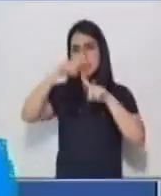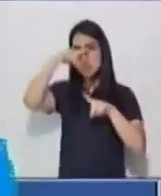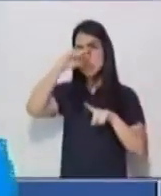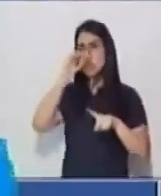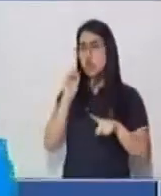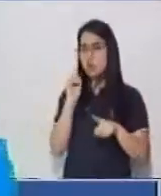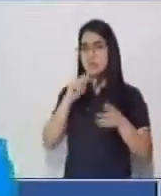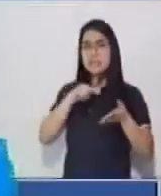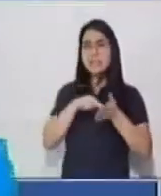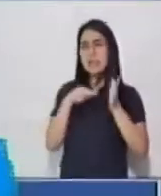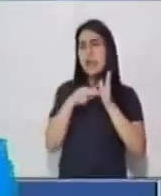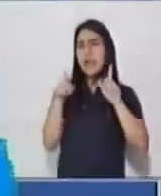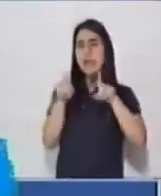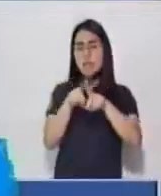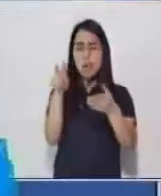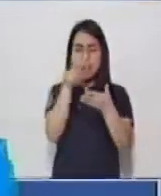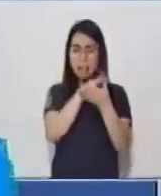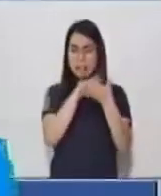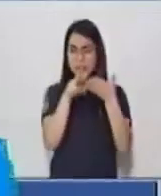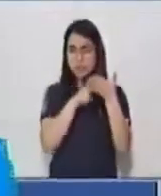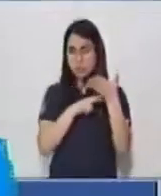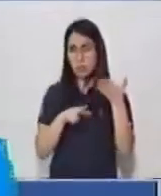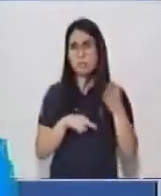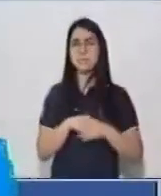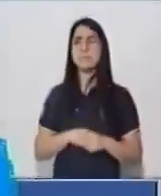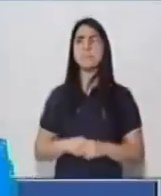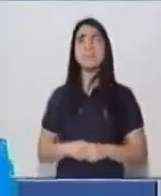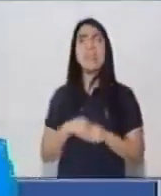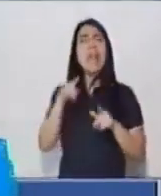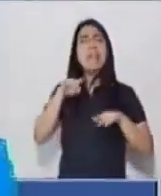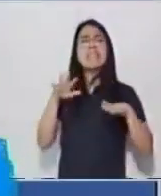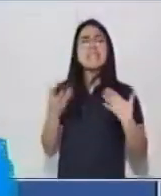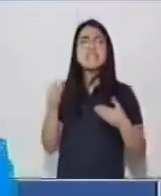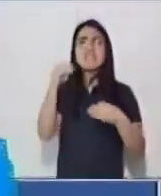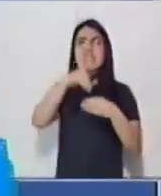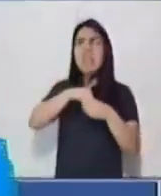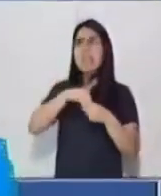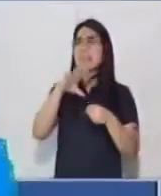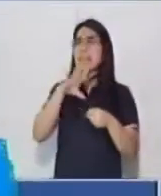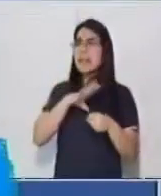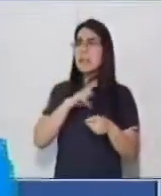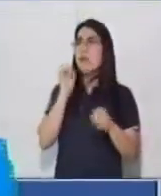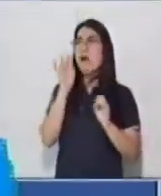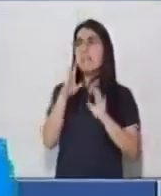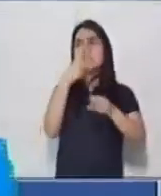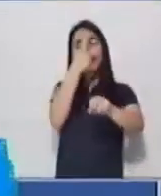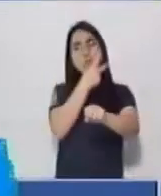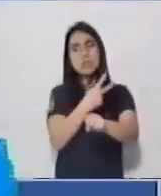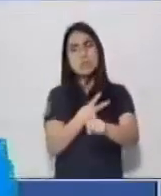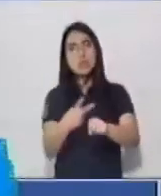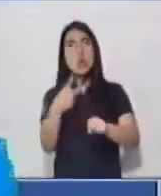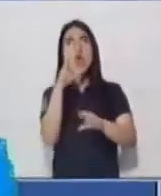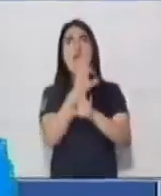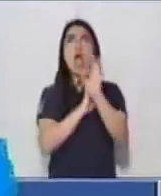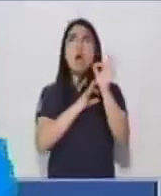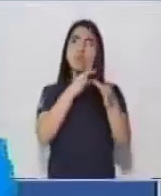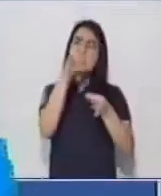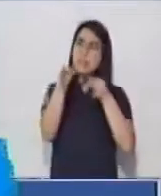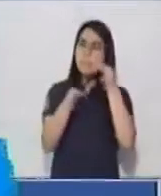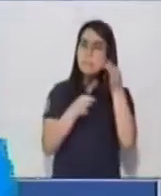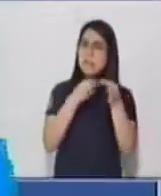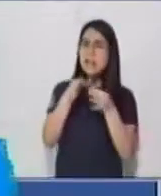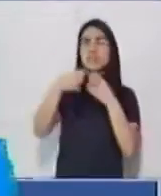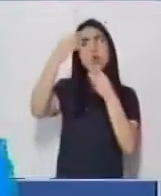encontramos verbos y también encontramos adjetivos. Dentro de todas las palabras que tienen los textos vamos a encontrar